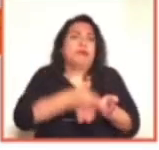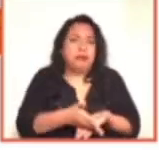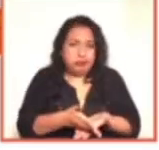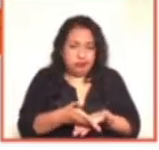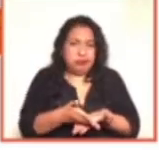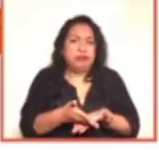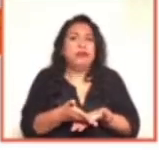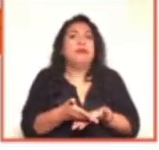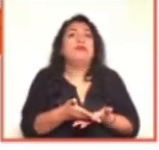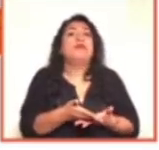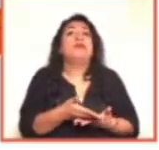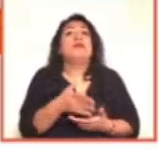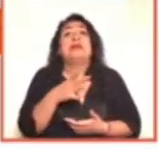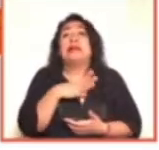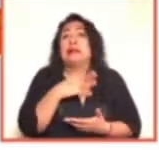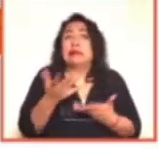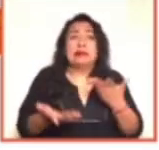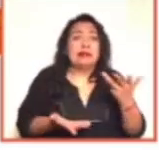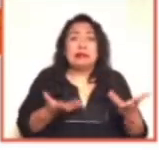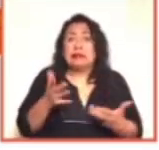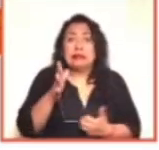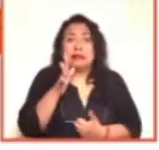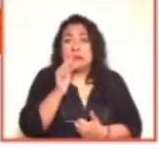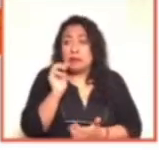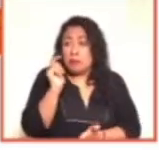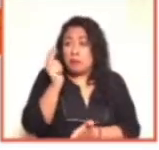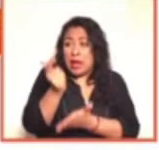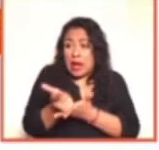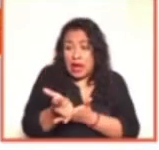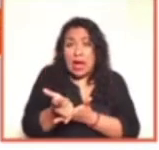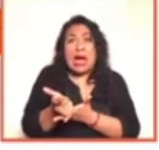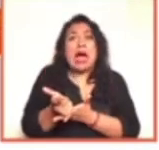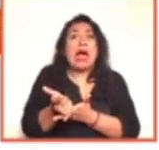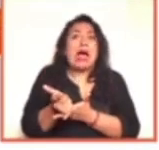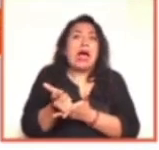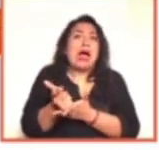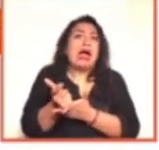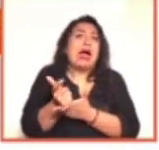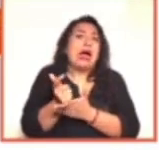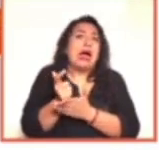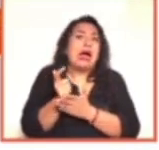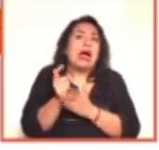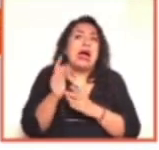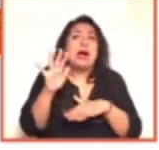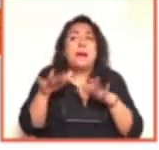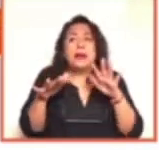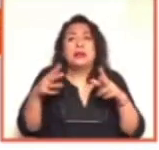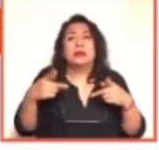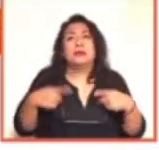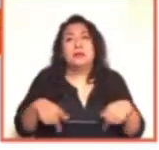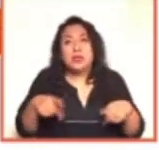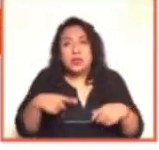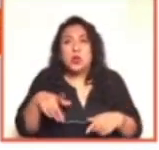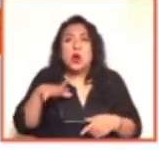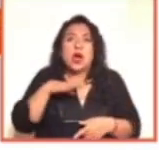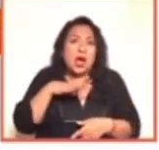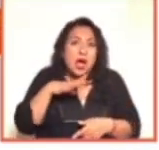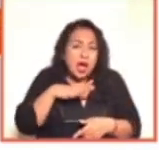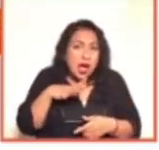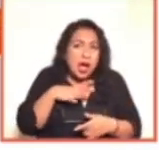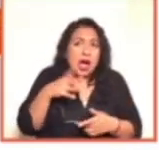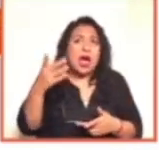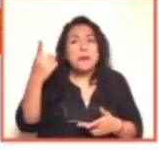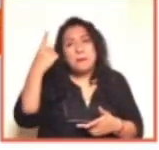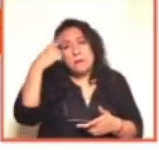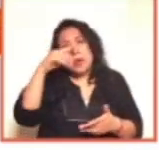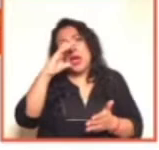una imposibilidad de pagar un adelanto, ¿no? Muchas veces hay un agente de por medio, entonces para firmar el